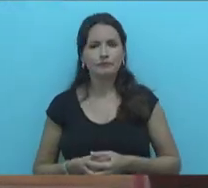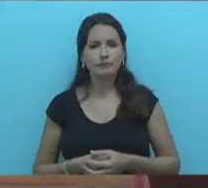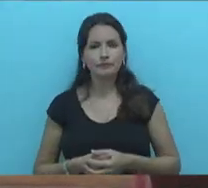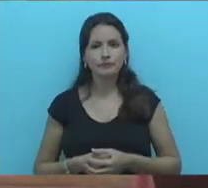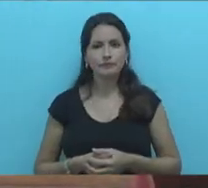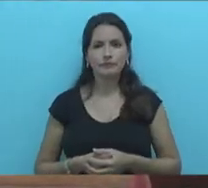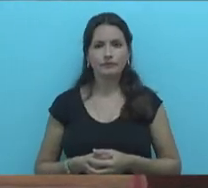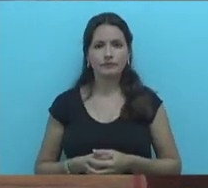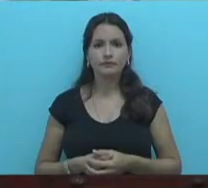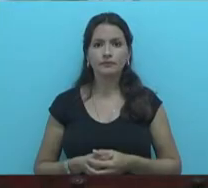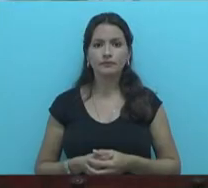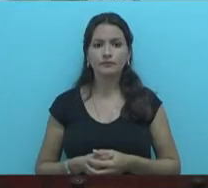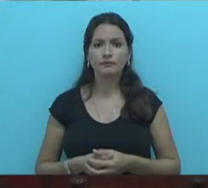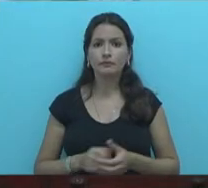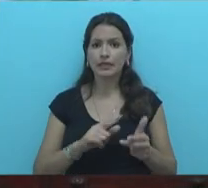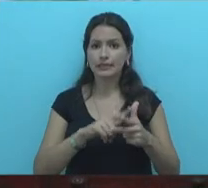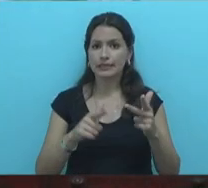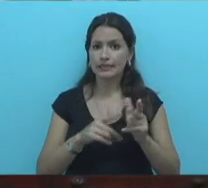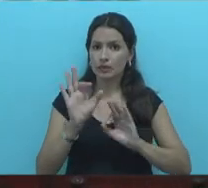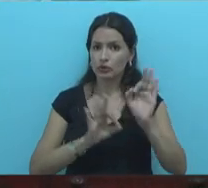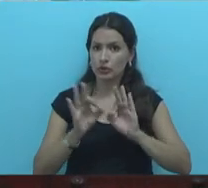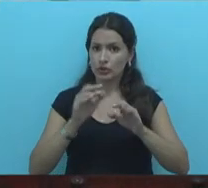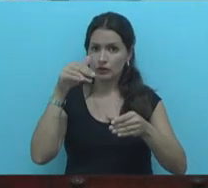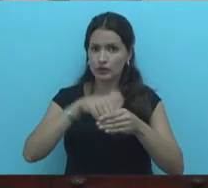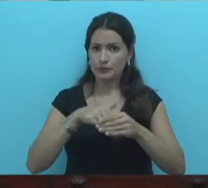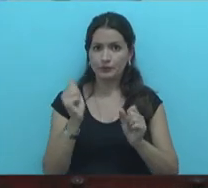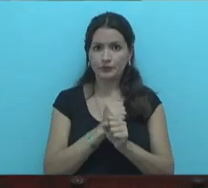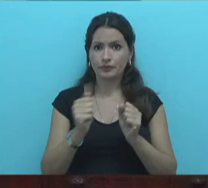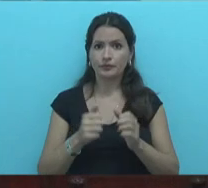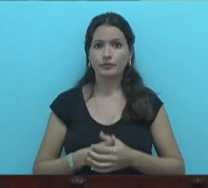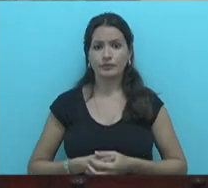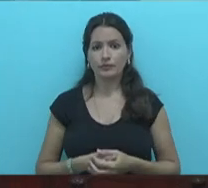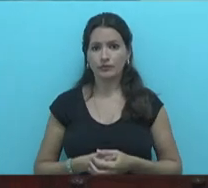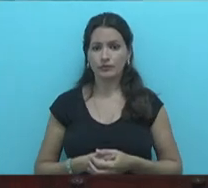diputado. A votación, los tres proyectos en consideración, aprobado.